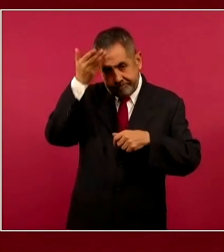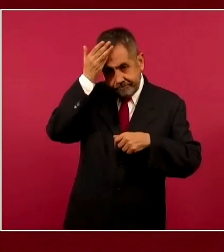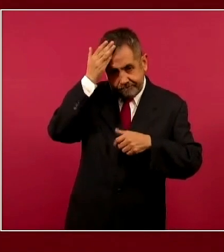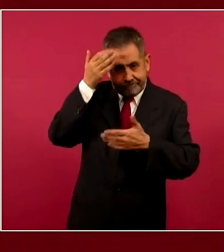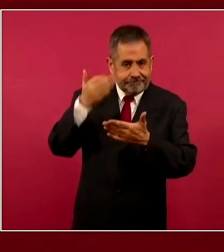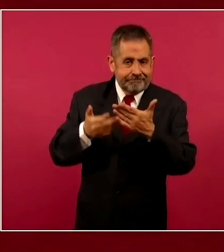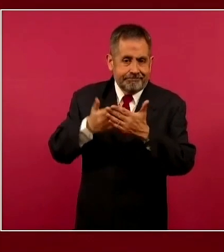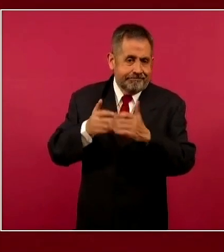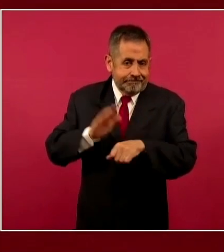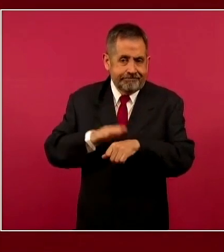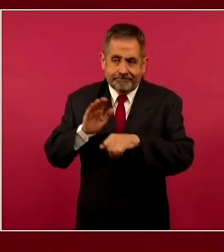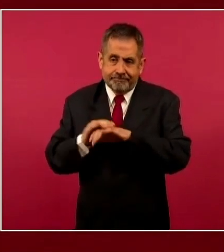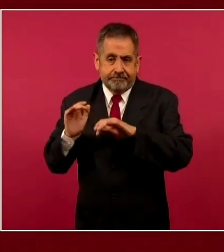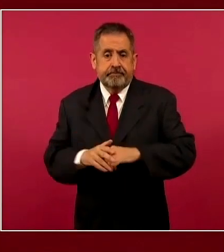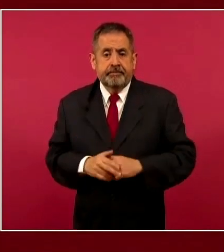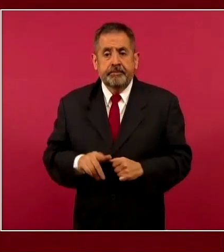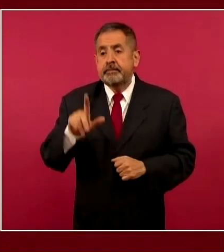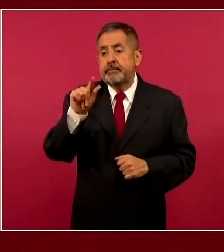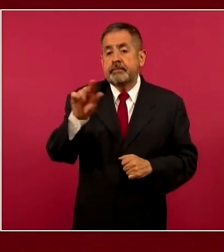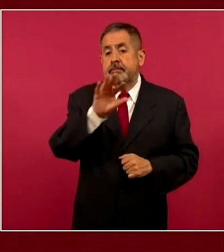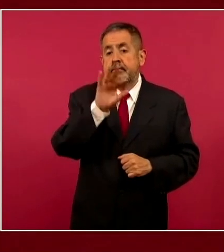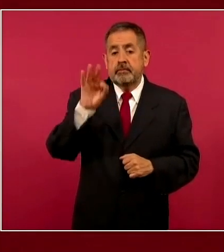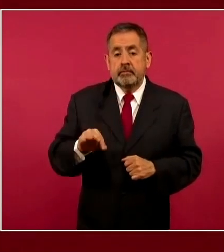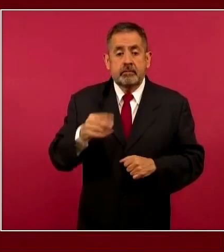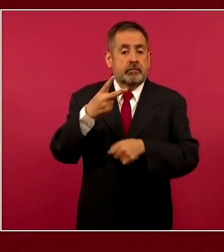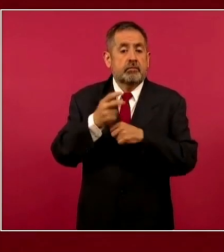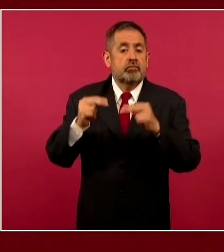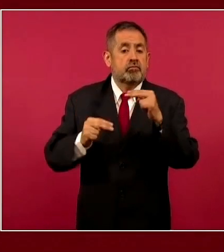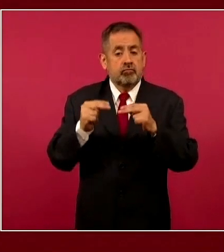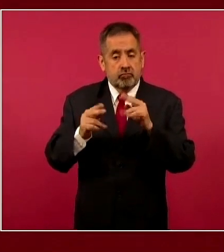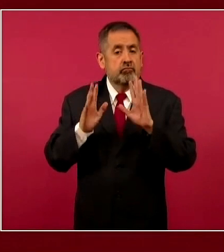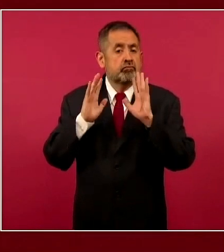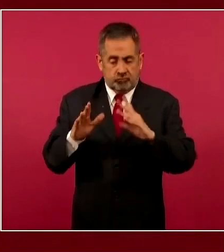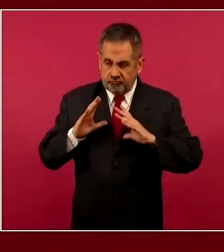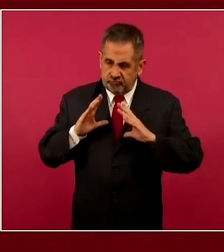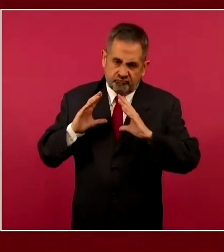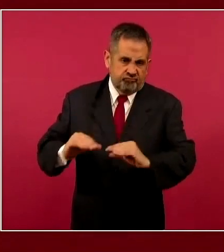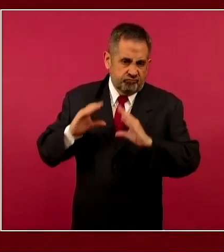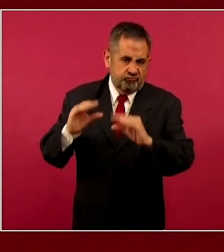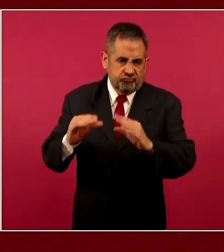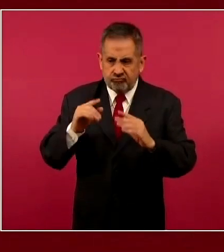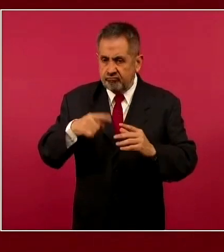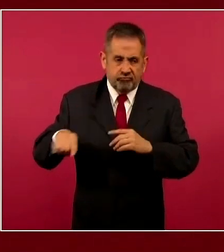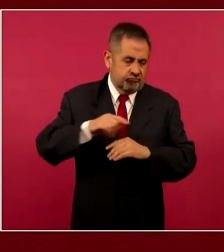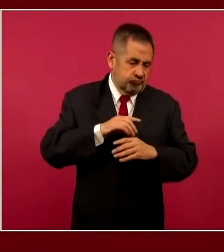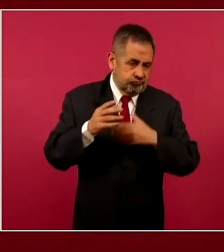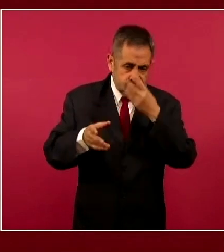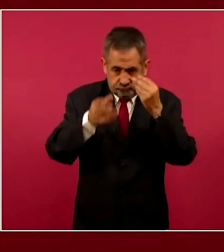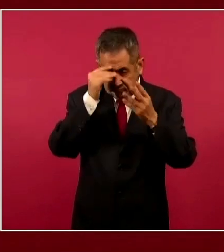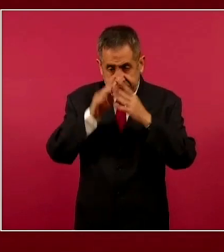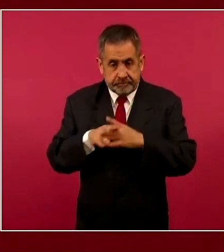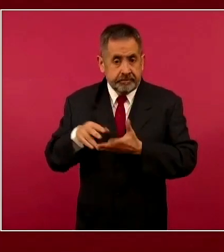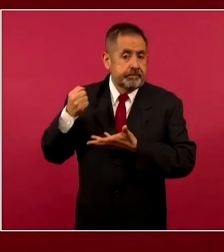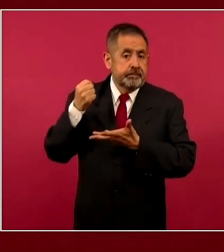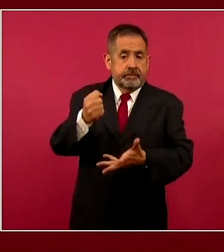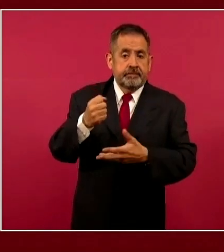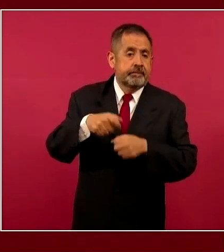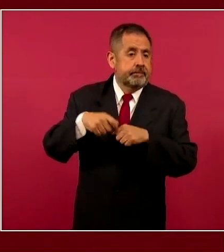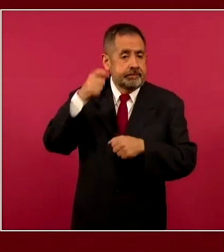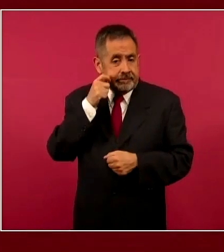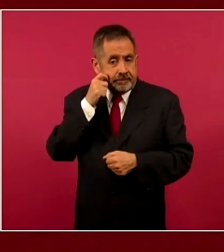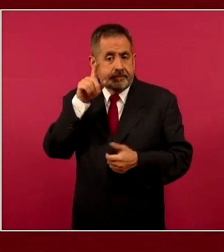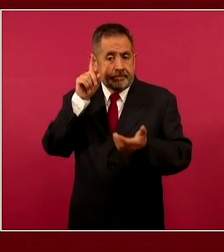importante informar que el 70% del personal de segundo nivel ya fue capacitado. El presupuesto para el estado de Guerrero